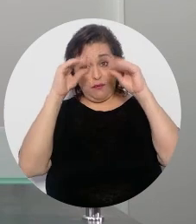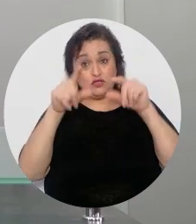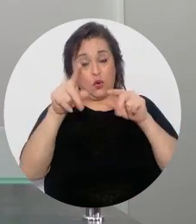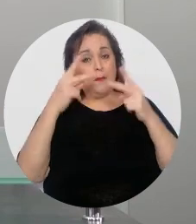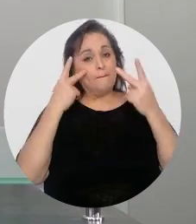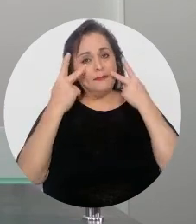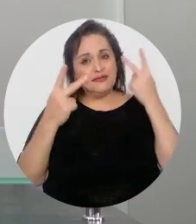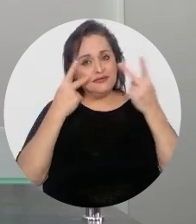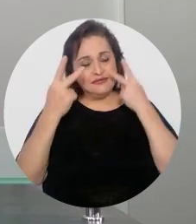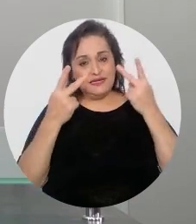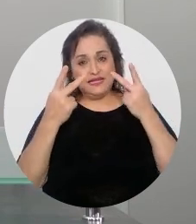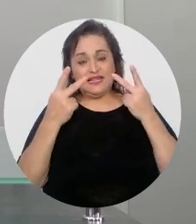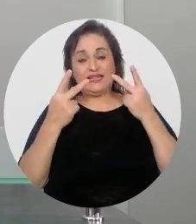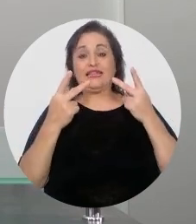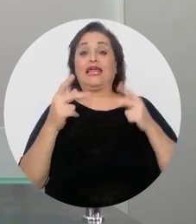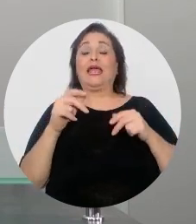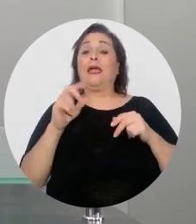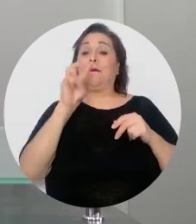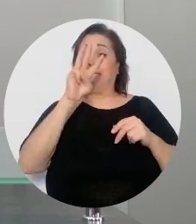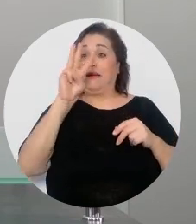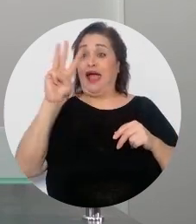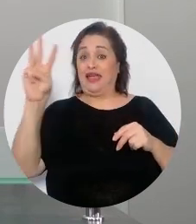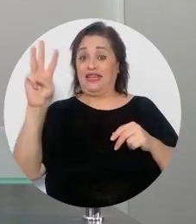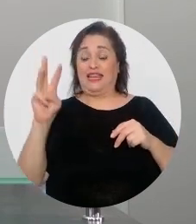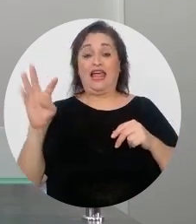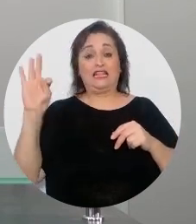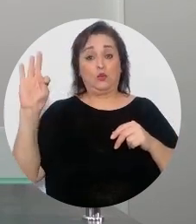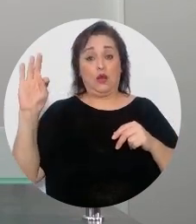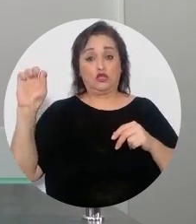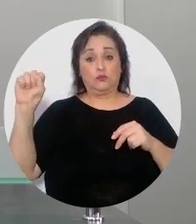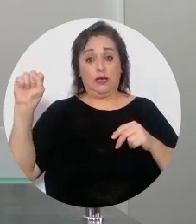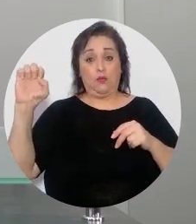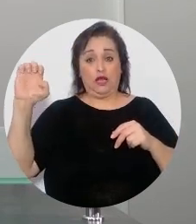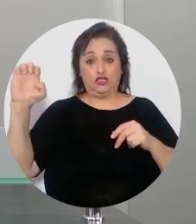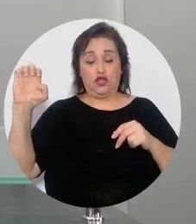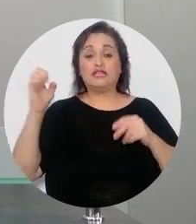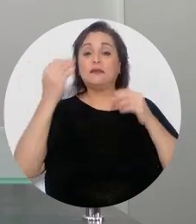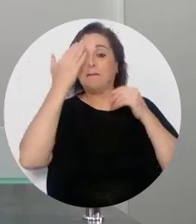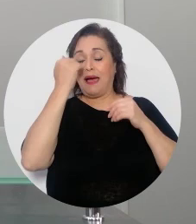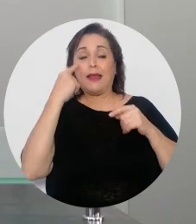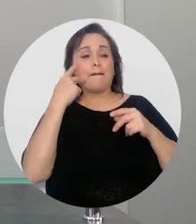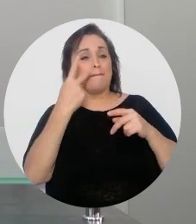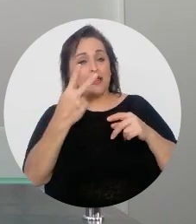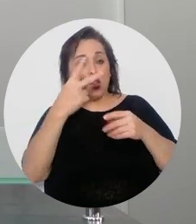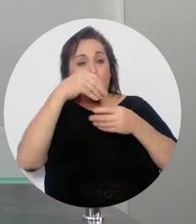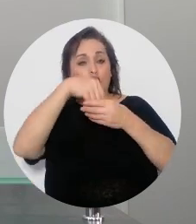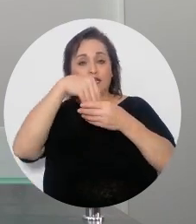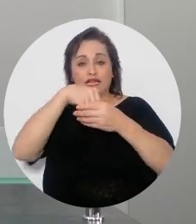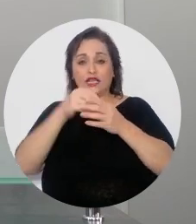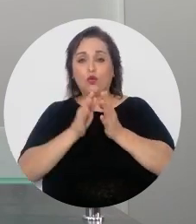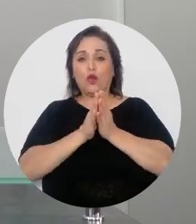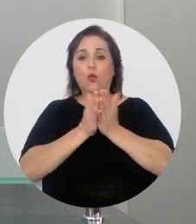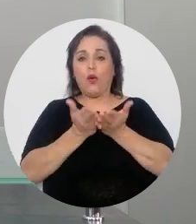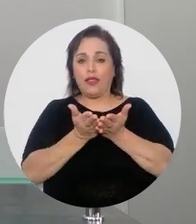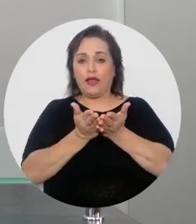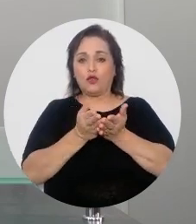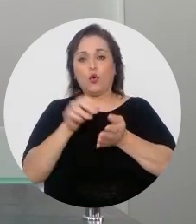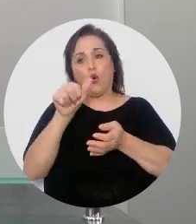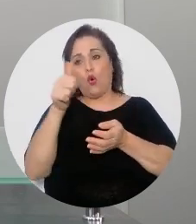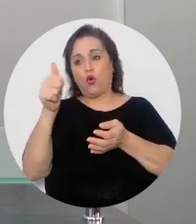más información, visite la página del Tribunal Supremo de Elecciones para